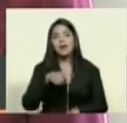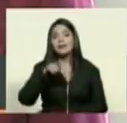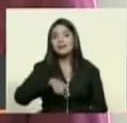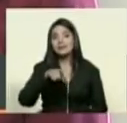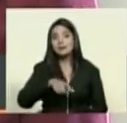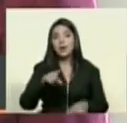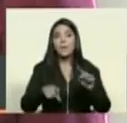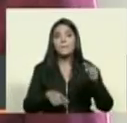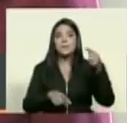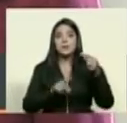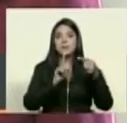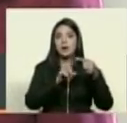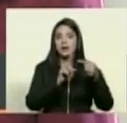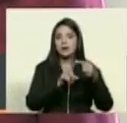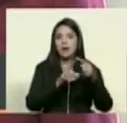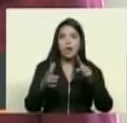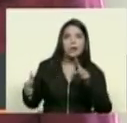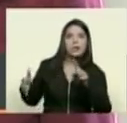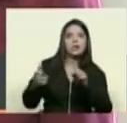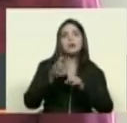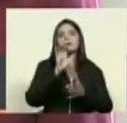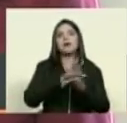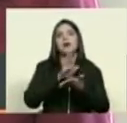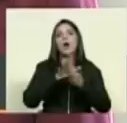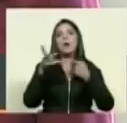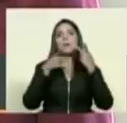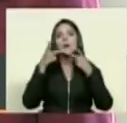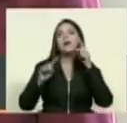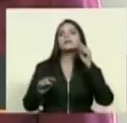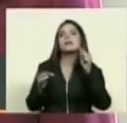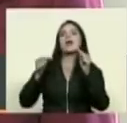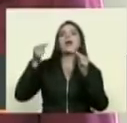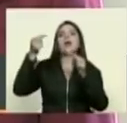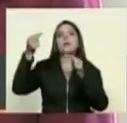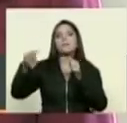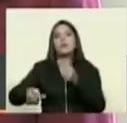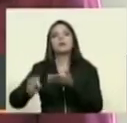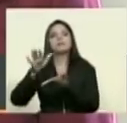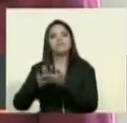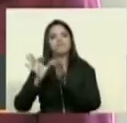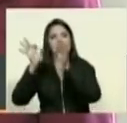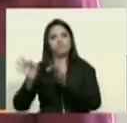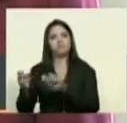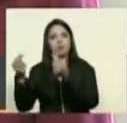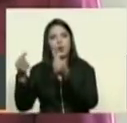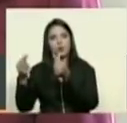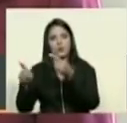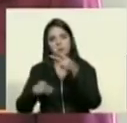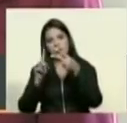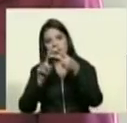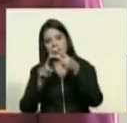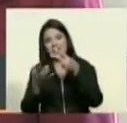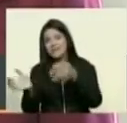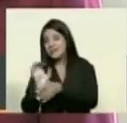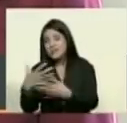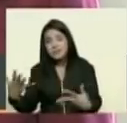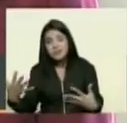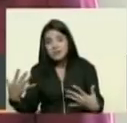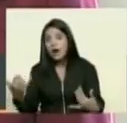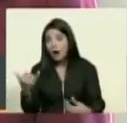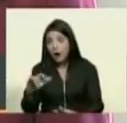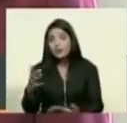necesario primero alcanzar la estabilidad política para después ir hacia la estabilidad económica, y dado la urgencia que